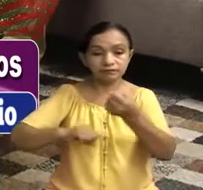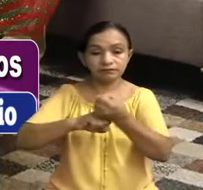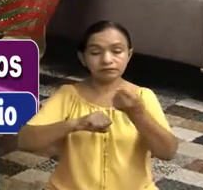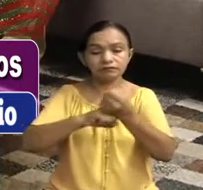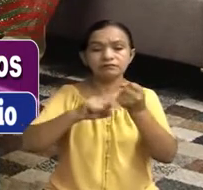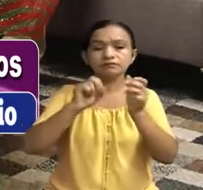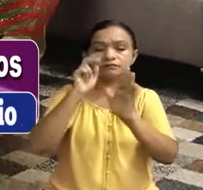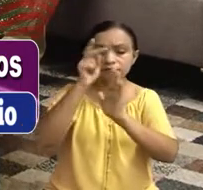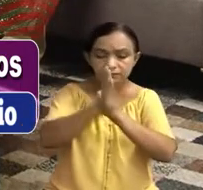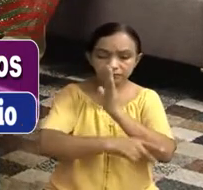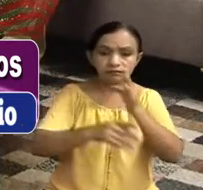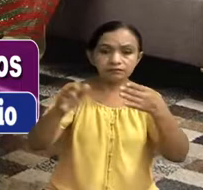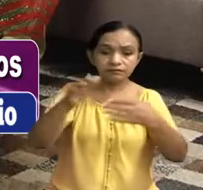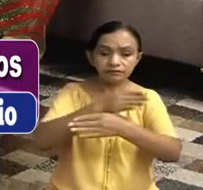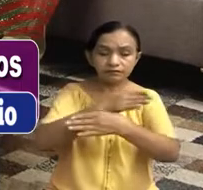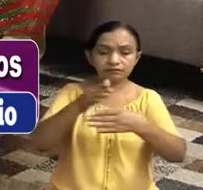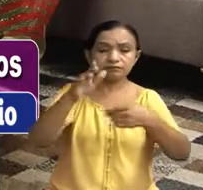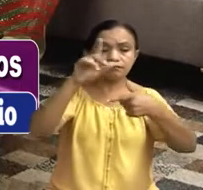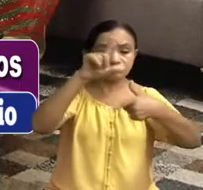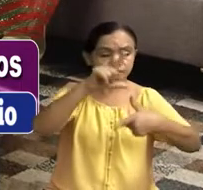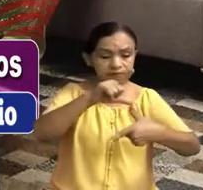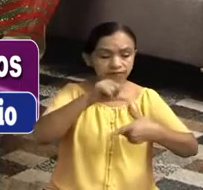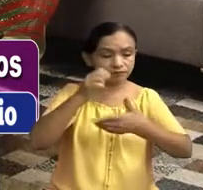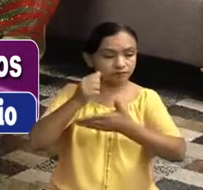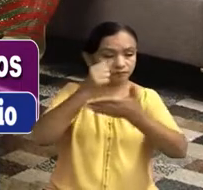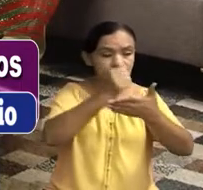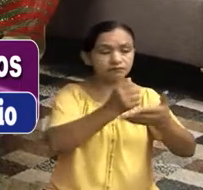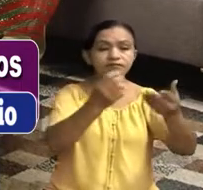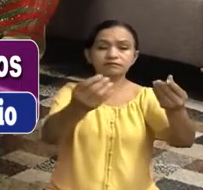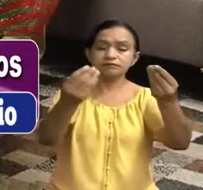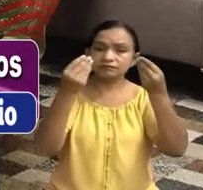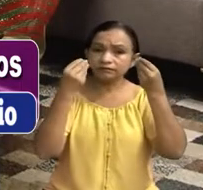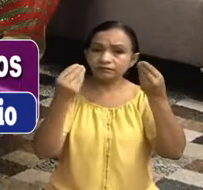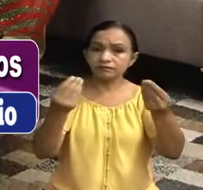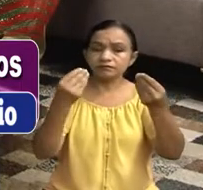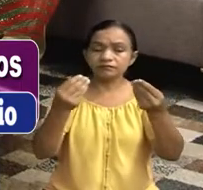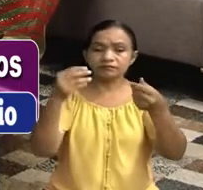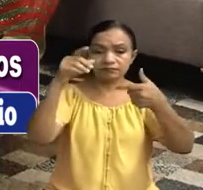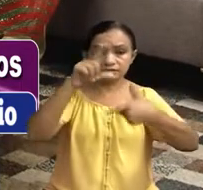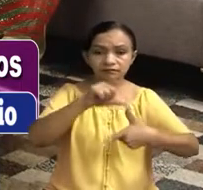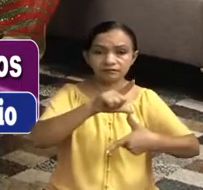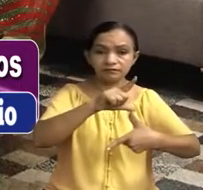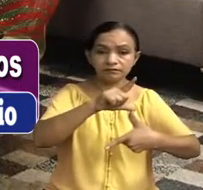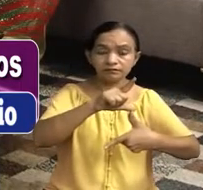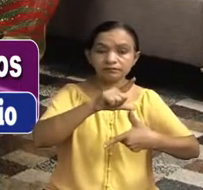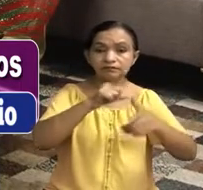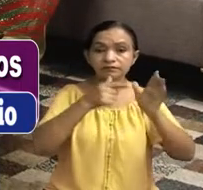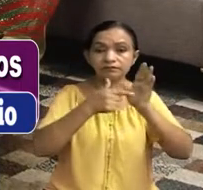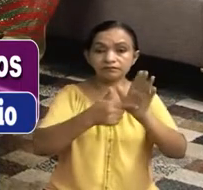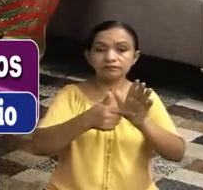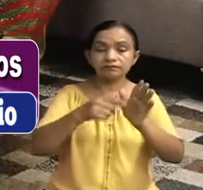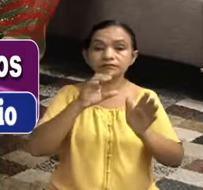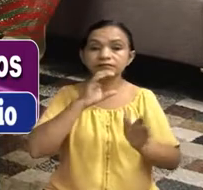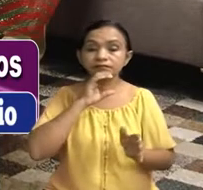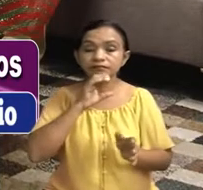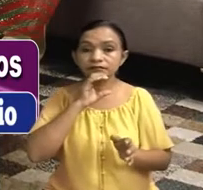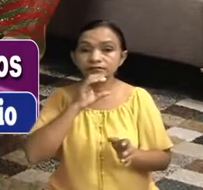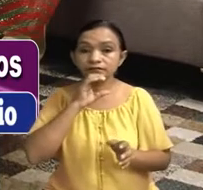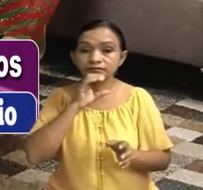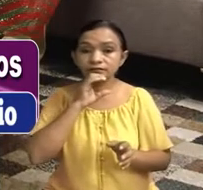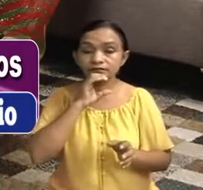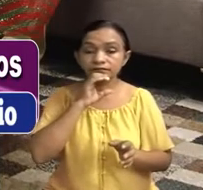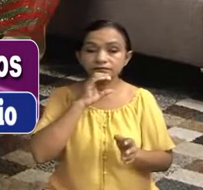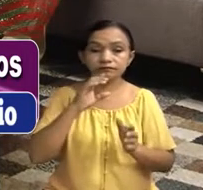mundo y con América Latina también. Y en América Latina tenemos el ejemplo de la Revolución Cubana, que en